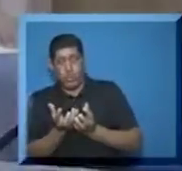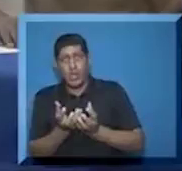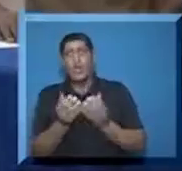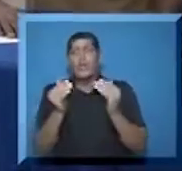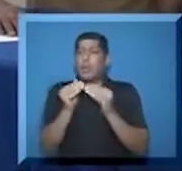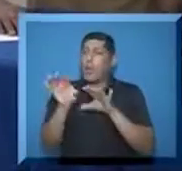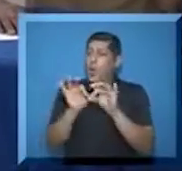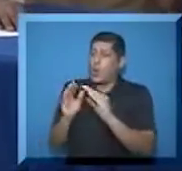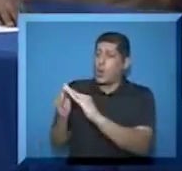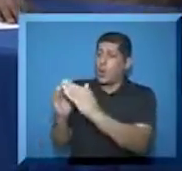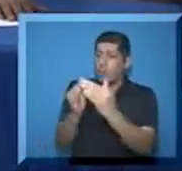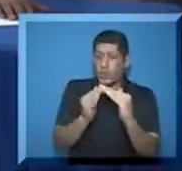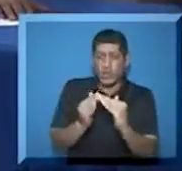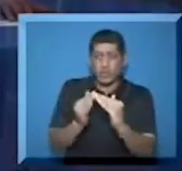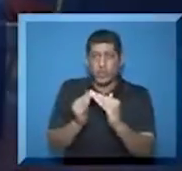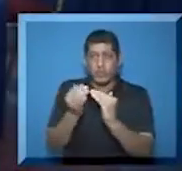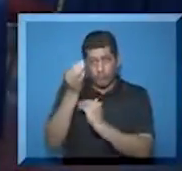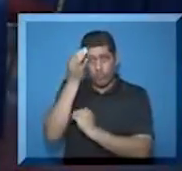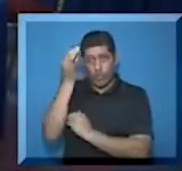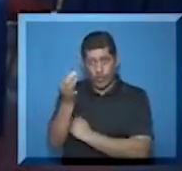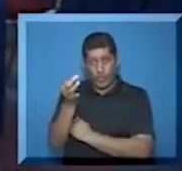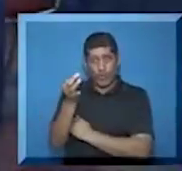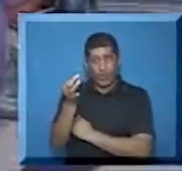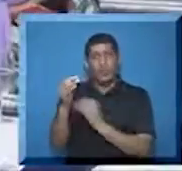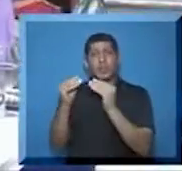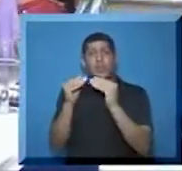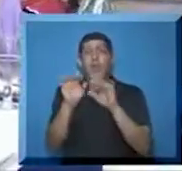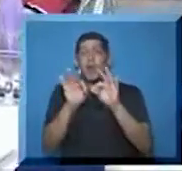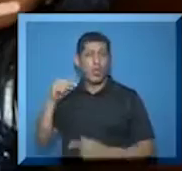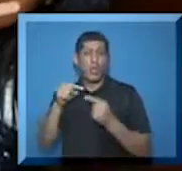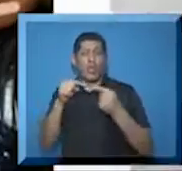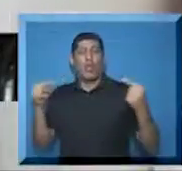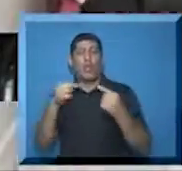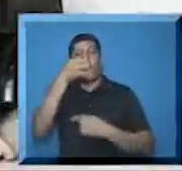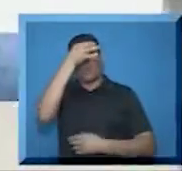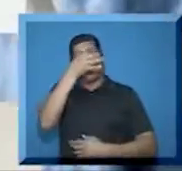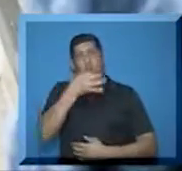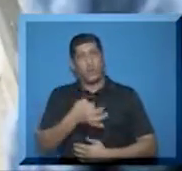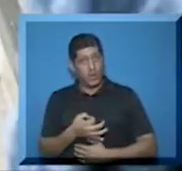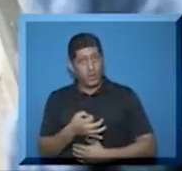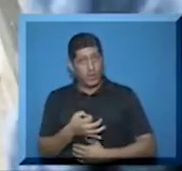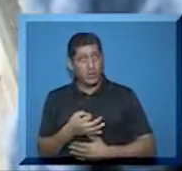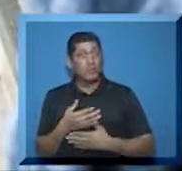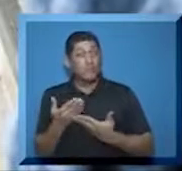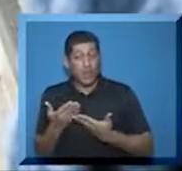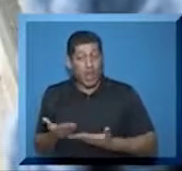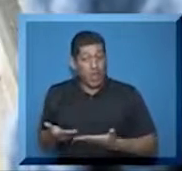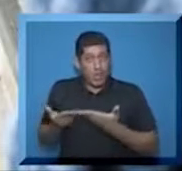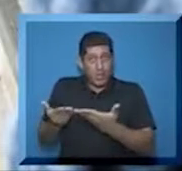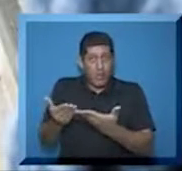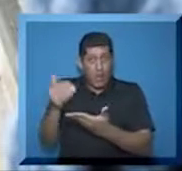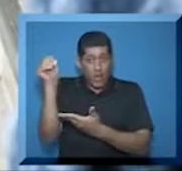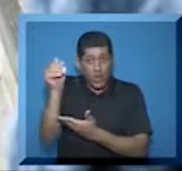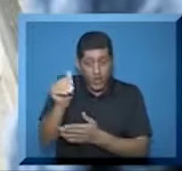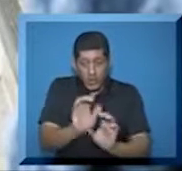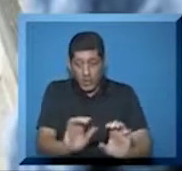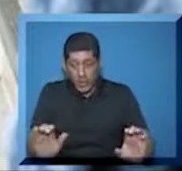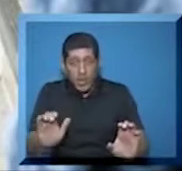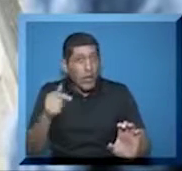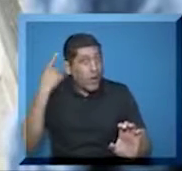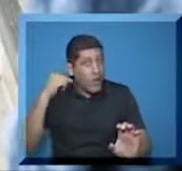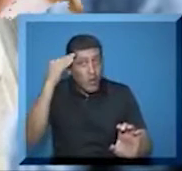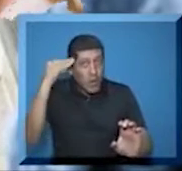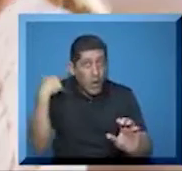y no gubernamentales informó para centro de noticias legislativas maría teresa gutiérrez